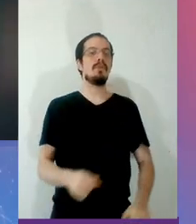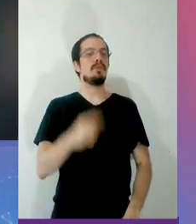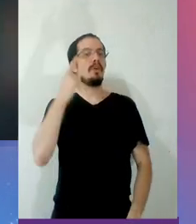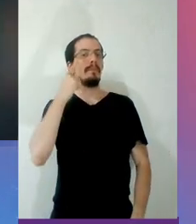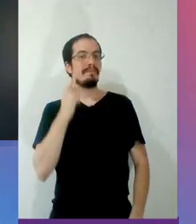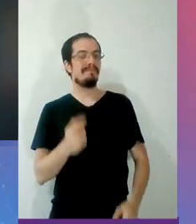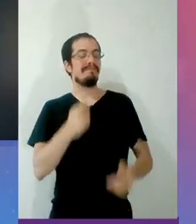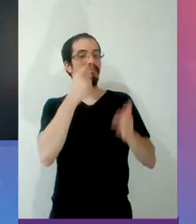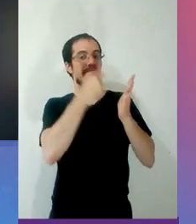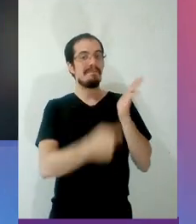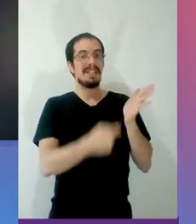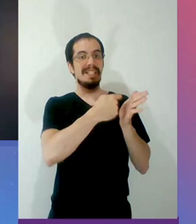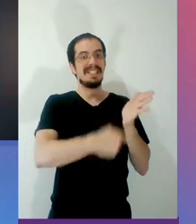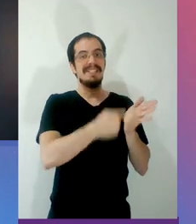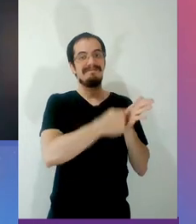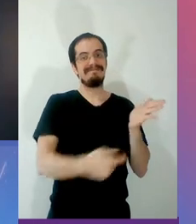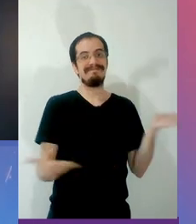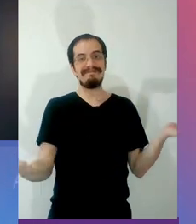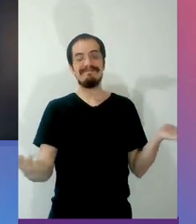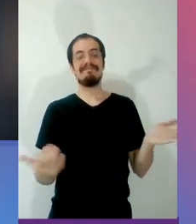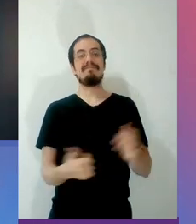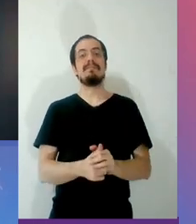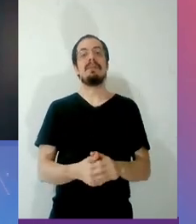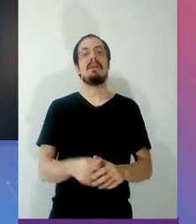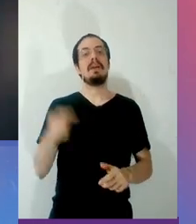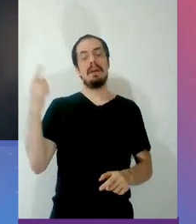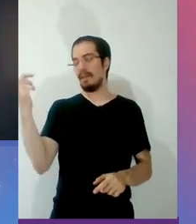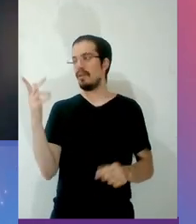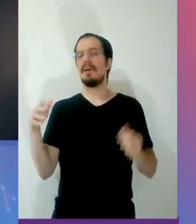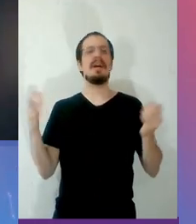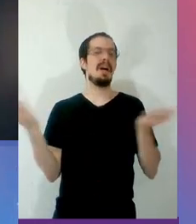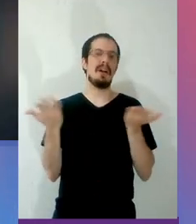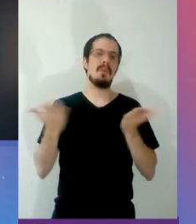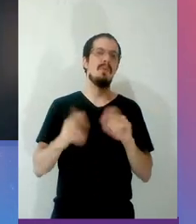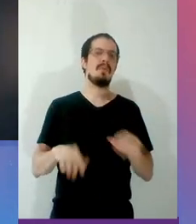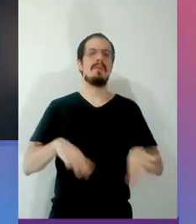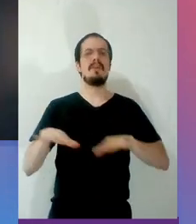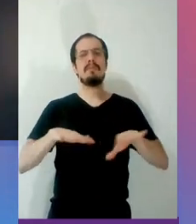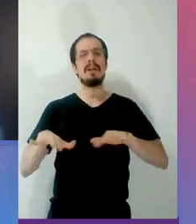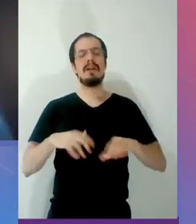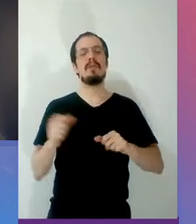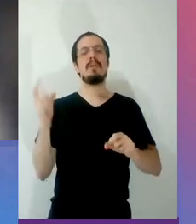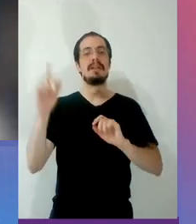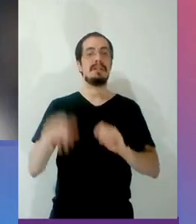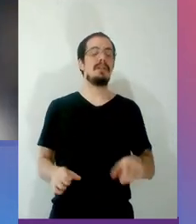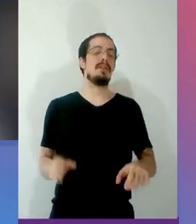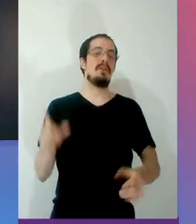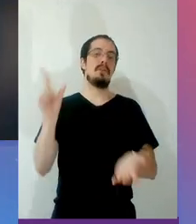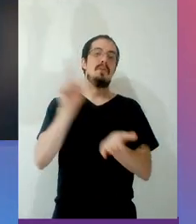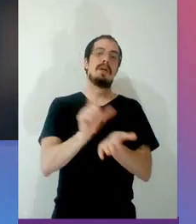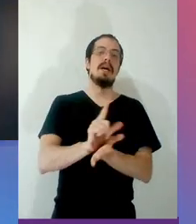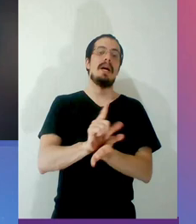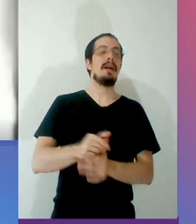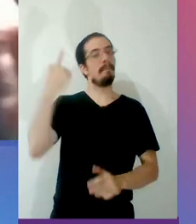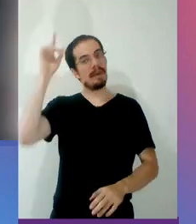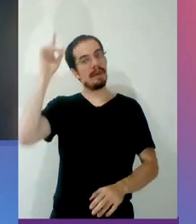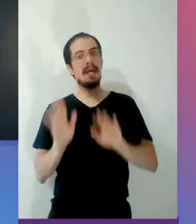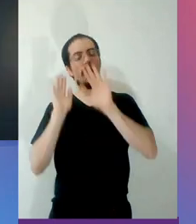Entonces, otra de las áreas que tenemos que fortalecer es justamente el área de la intervención temprana, pero también más específica. Y